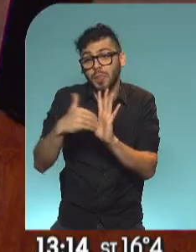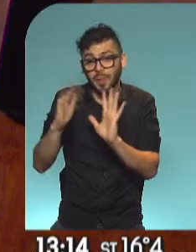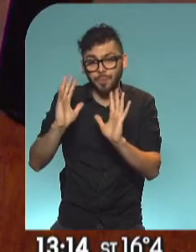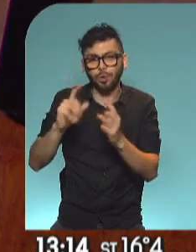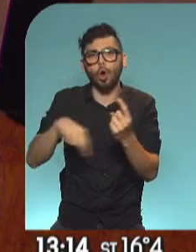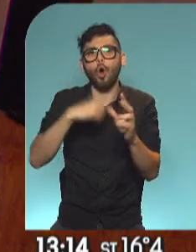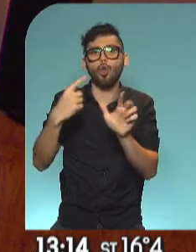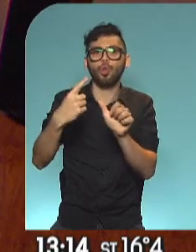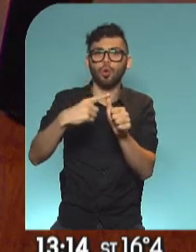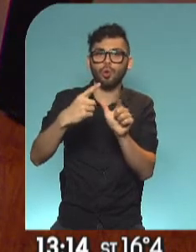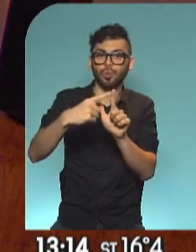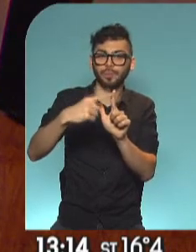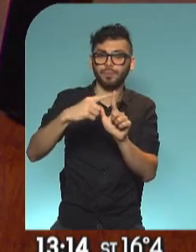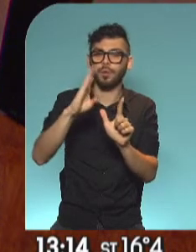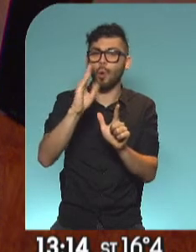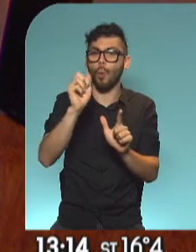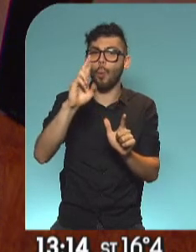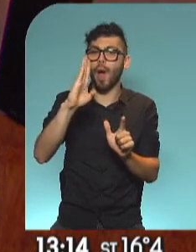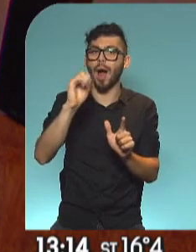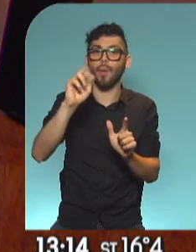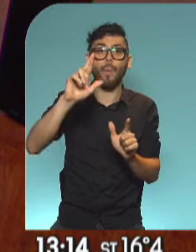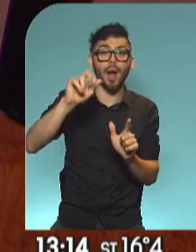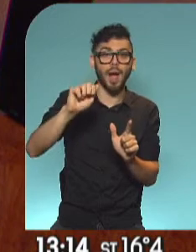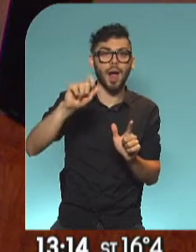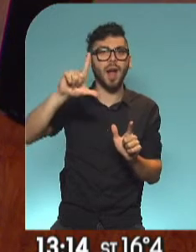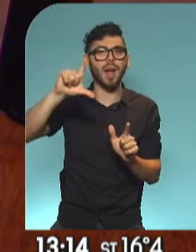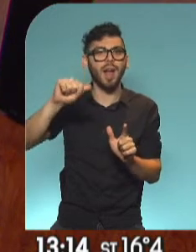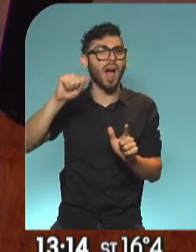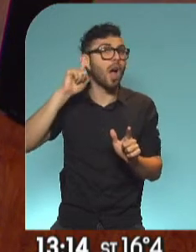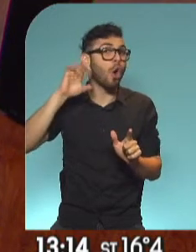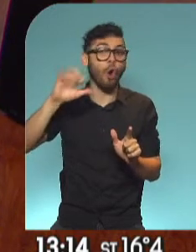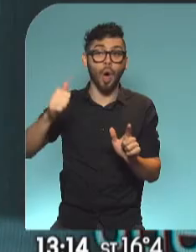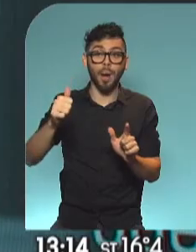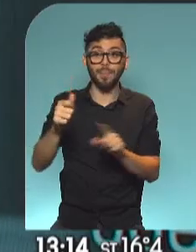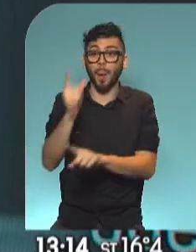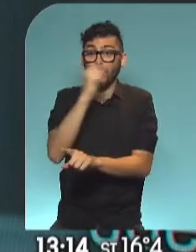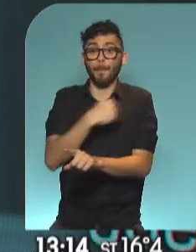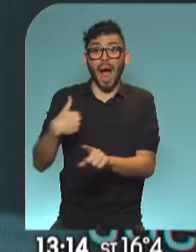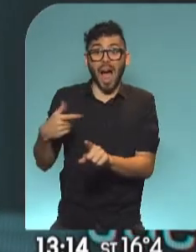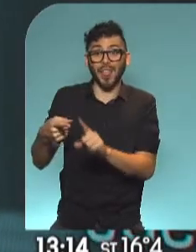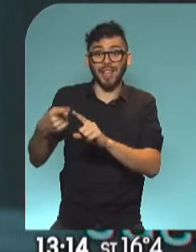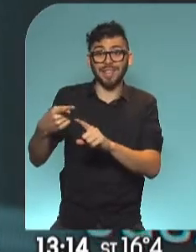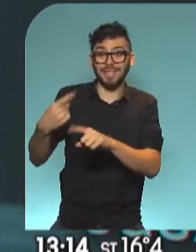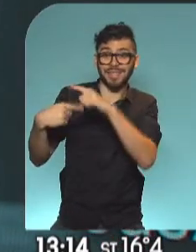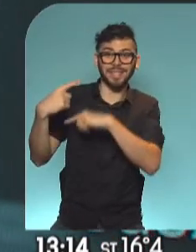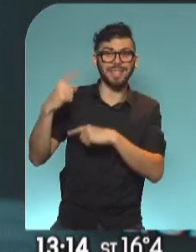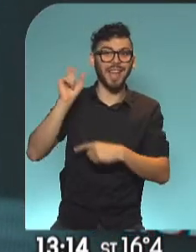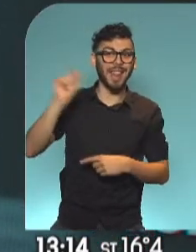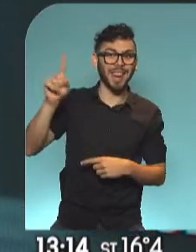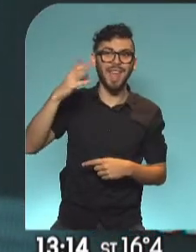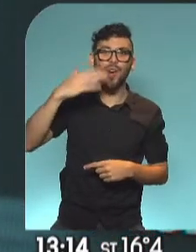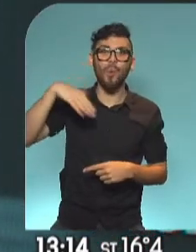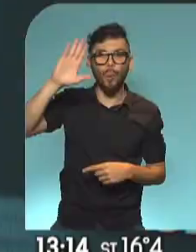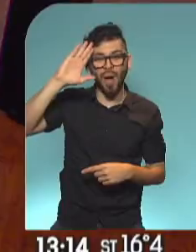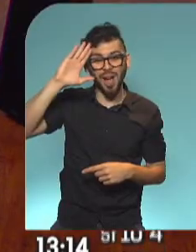el de Bárbara Lagoa, que es de origen, sus padres son cubanos, y también ahí hay un fuerte guiño político también para el voto latino. Se especulaba